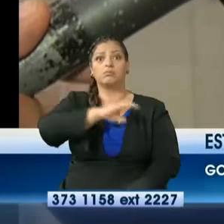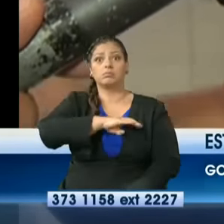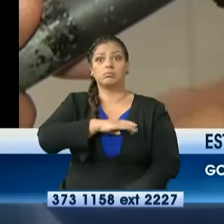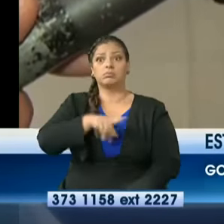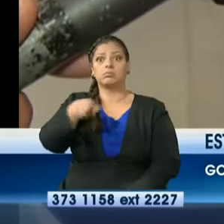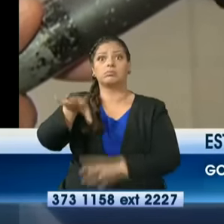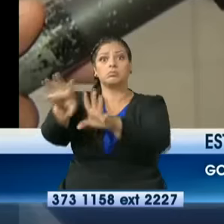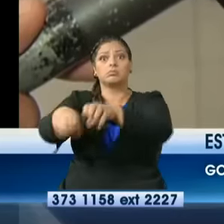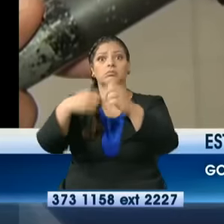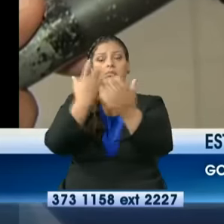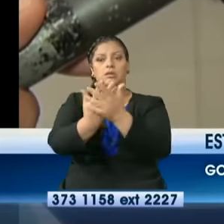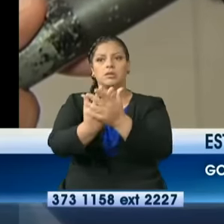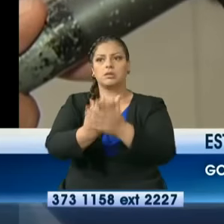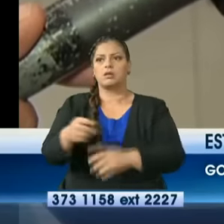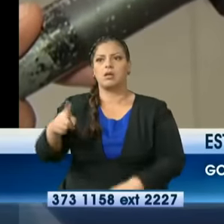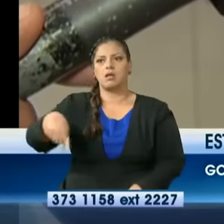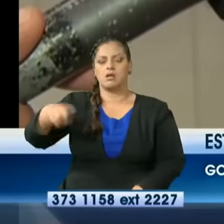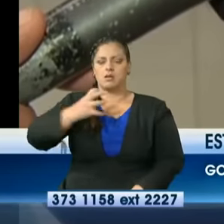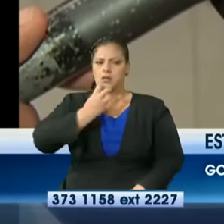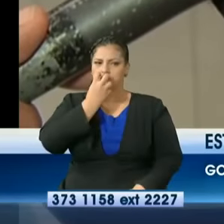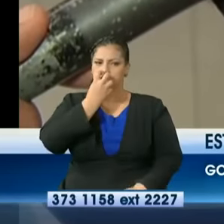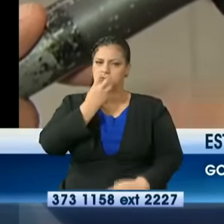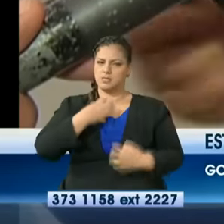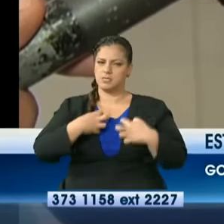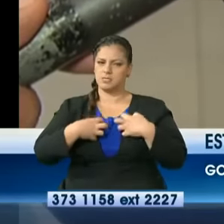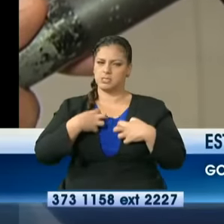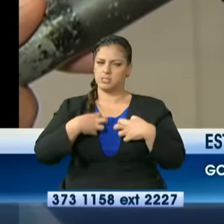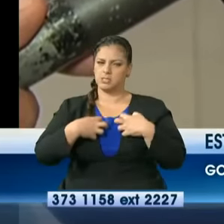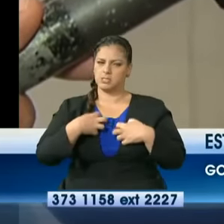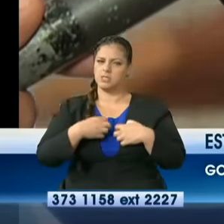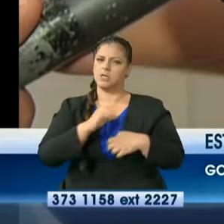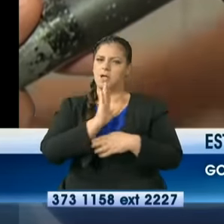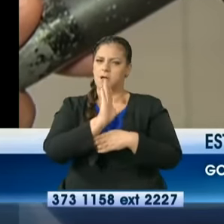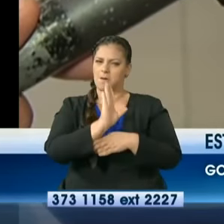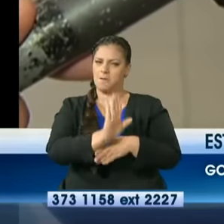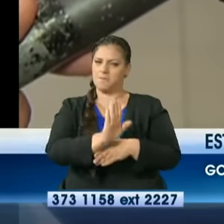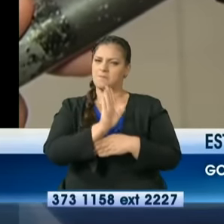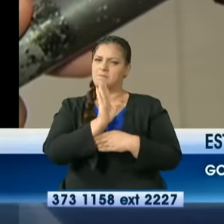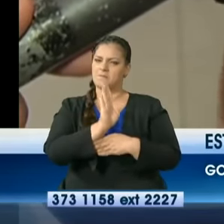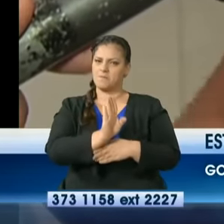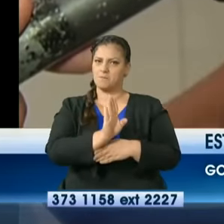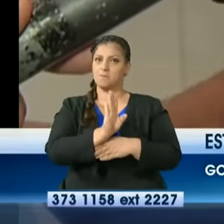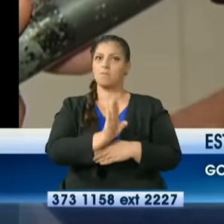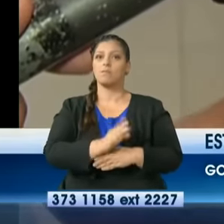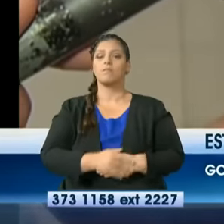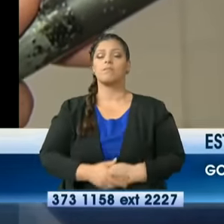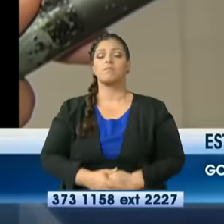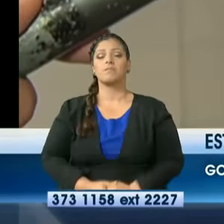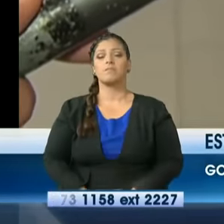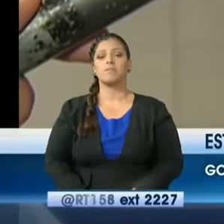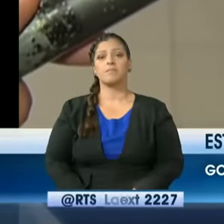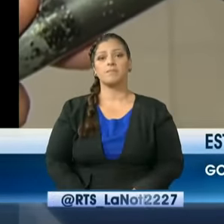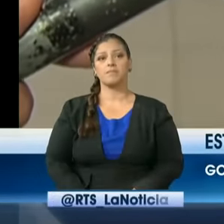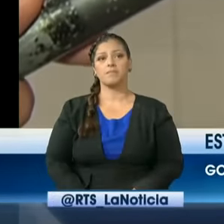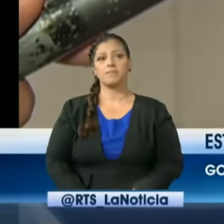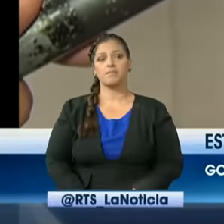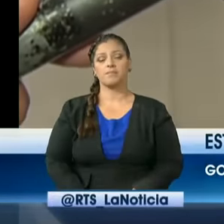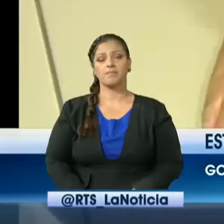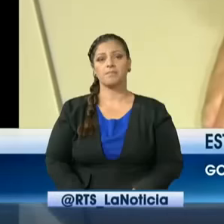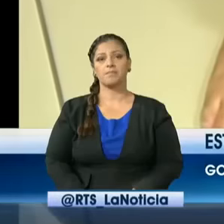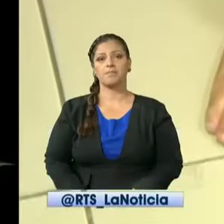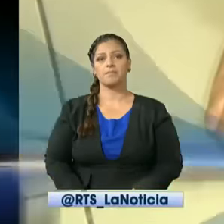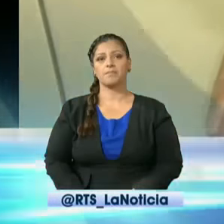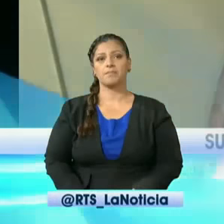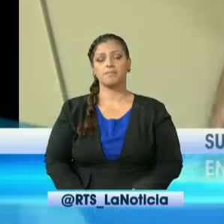aquí, ya. De ahí viene el problema, porque lo cogieron a él. Ahorita la pica es que nos tienen amenazado a